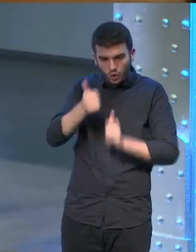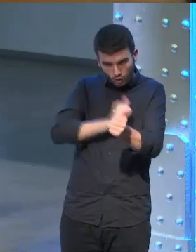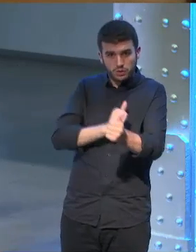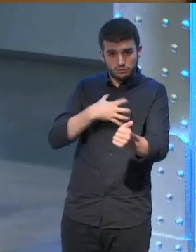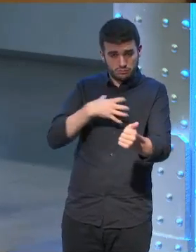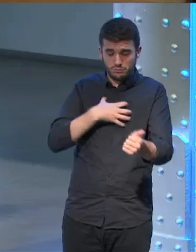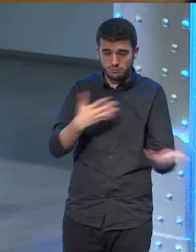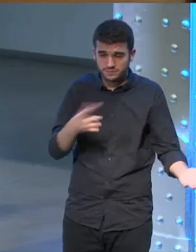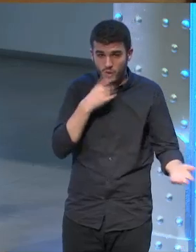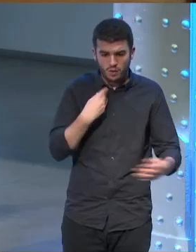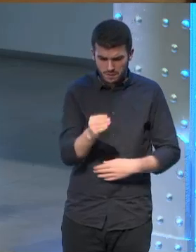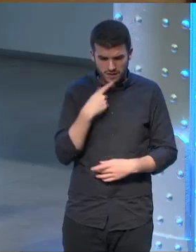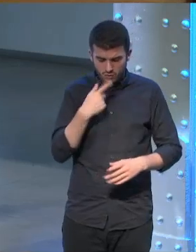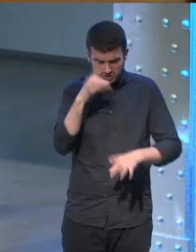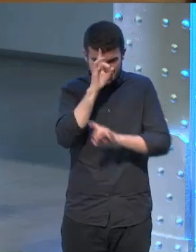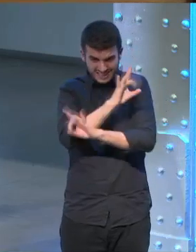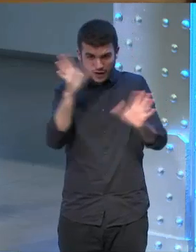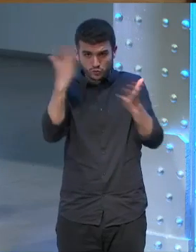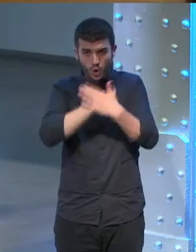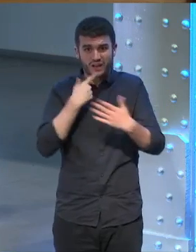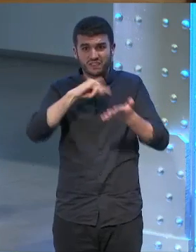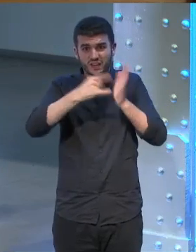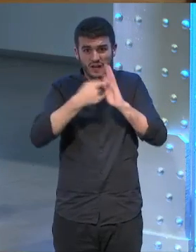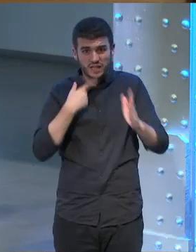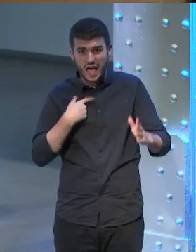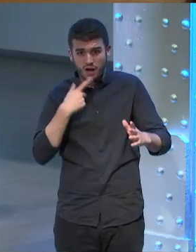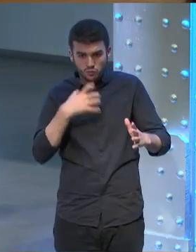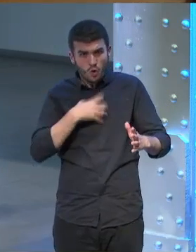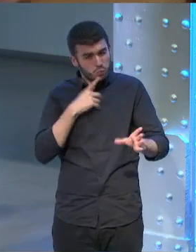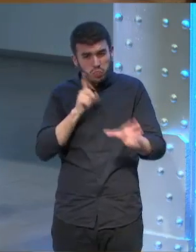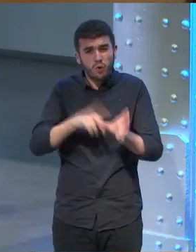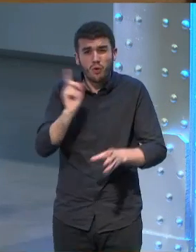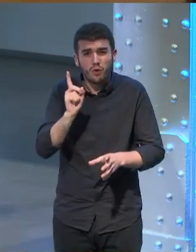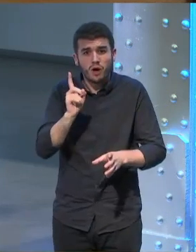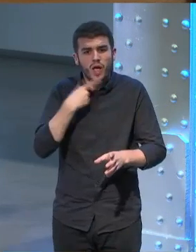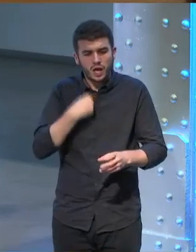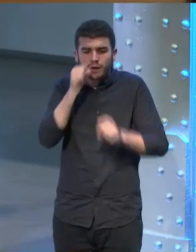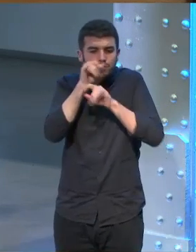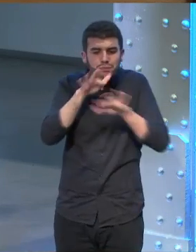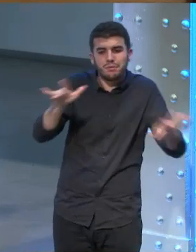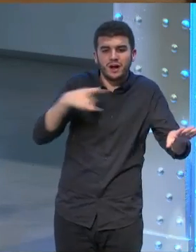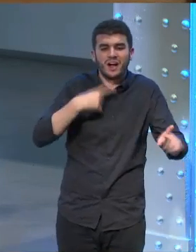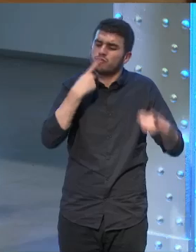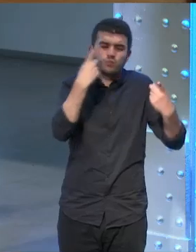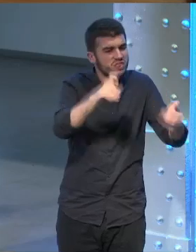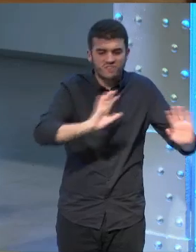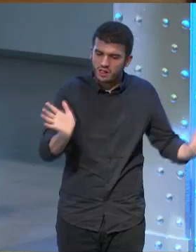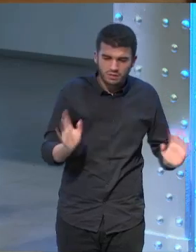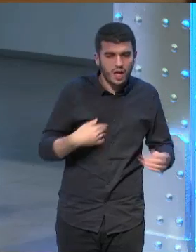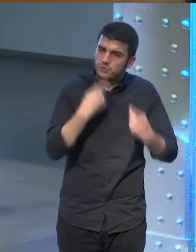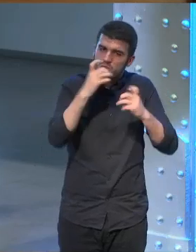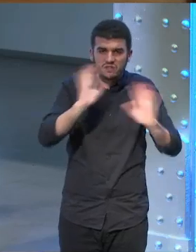es como si yo de bebé no tengo claro que quiero estudiar ingeniería, no puedo hacerla, y yo voy como evangelizando de que es que no hace falta. Yo pensaba que